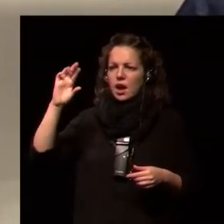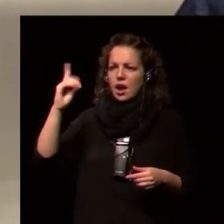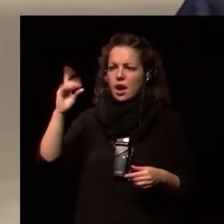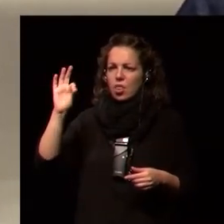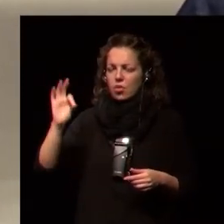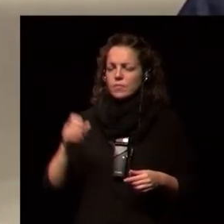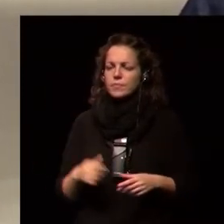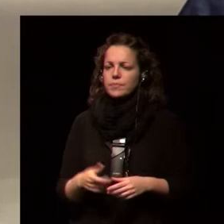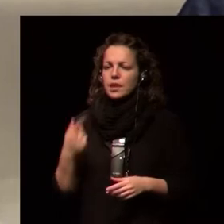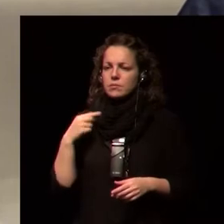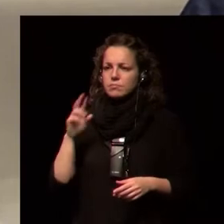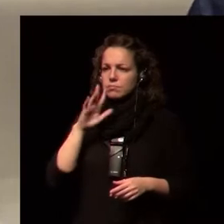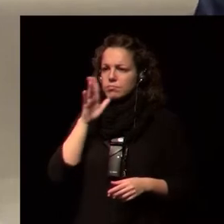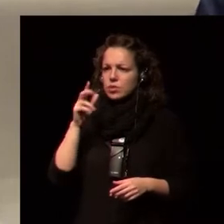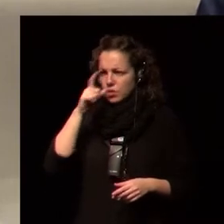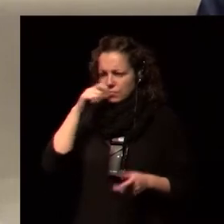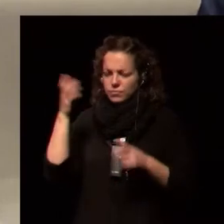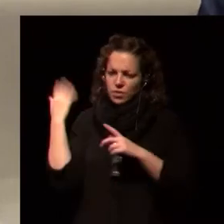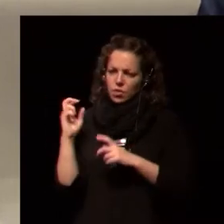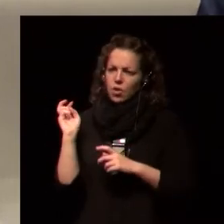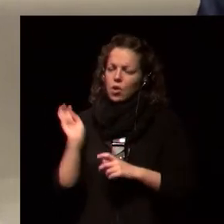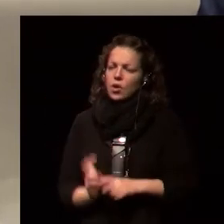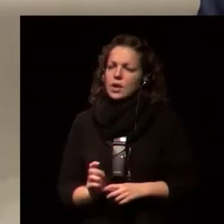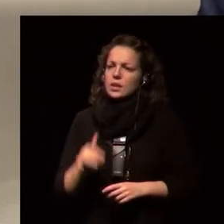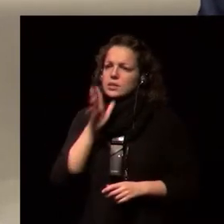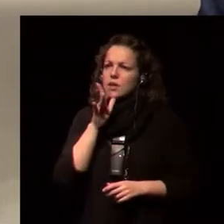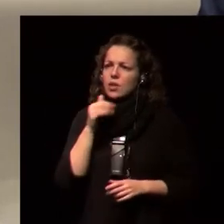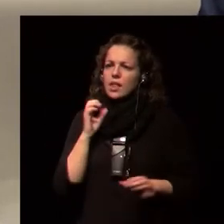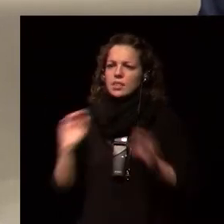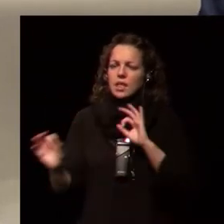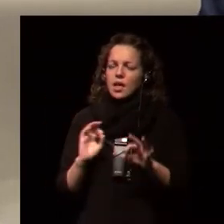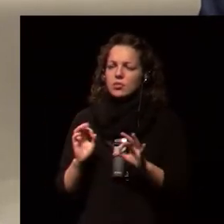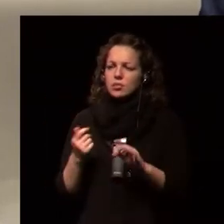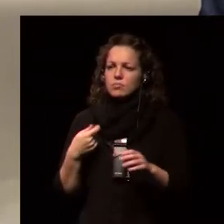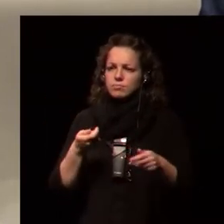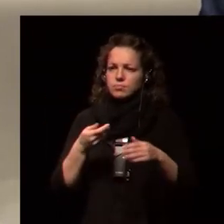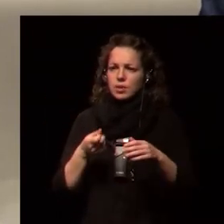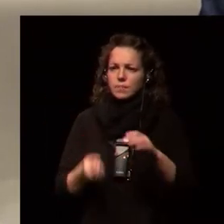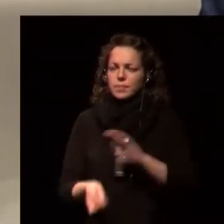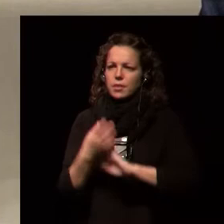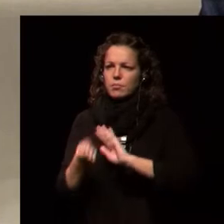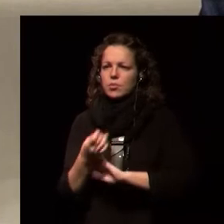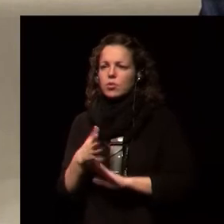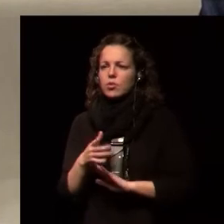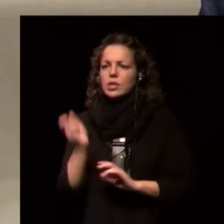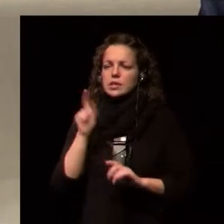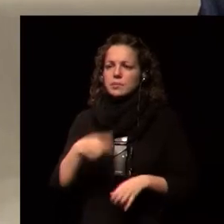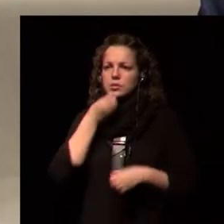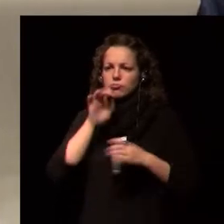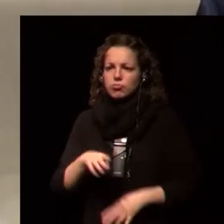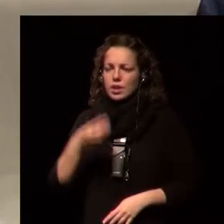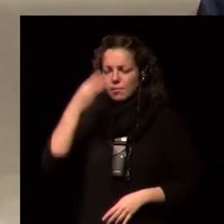sus orígenes radicales, ahora el teatro estaba haciendo producciones sobre la historia mexicoamericana,